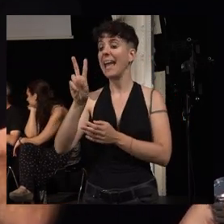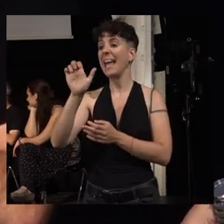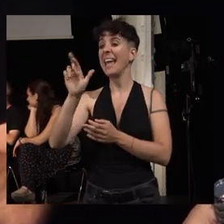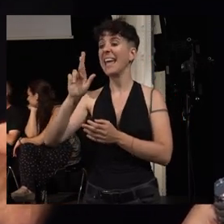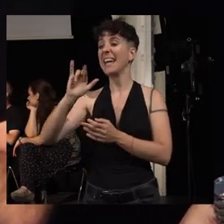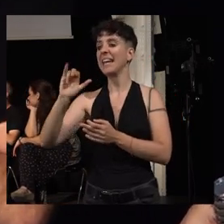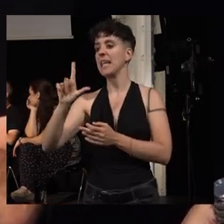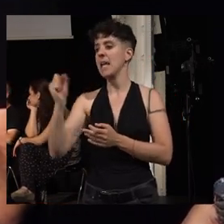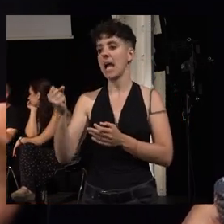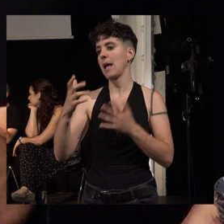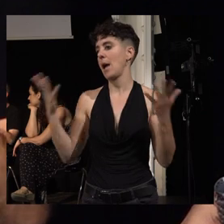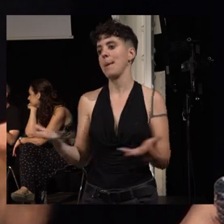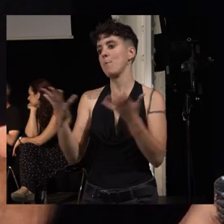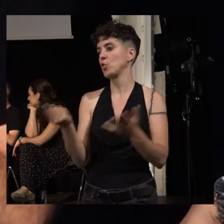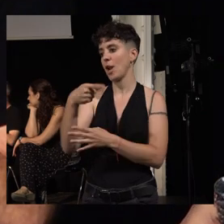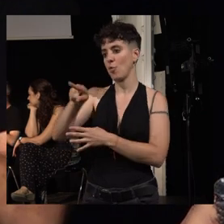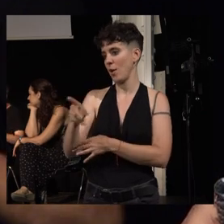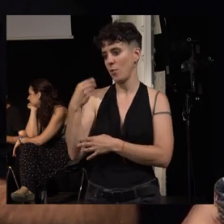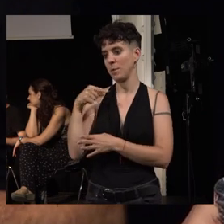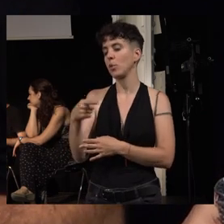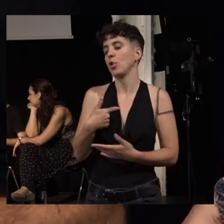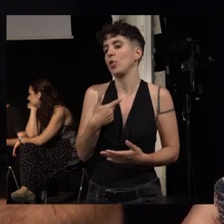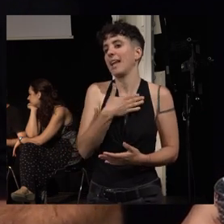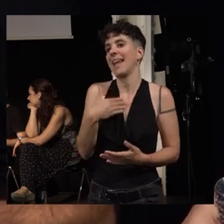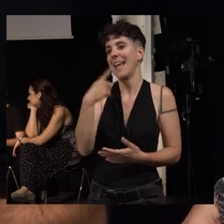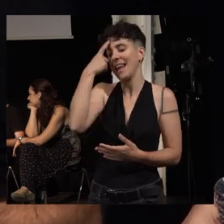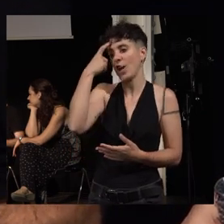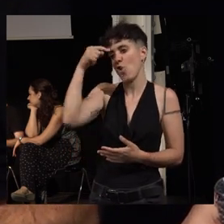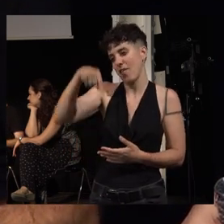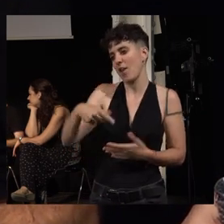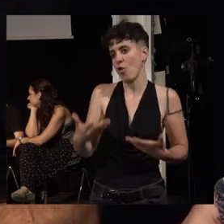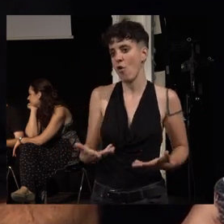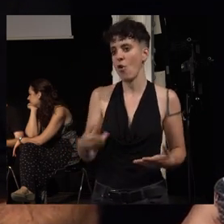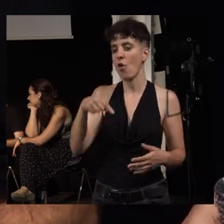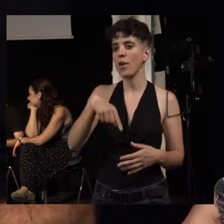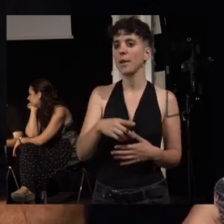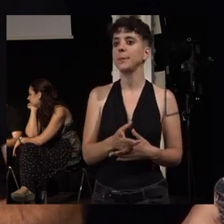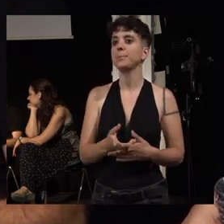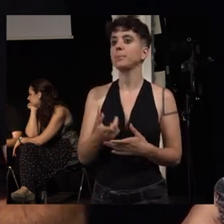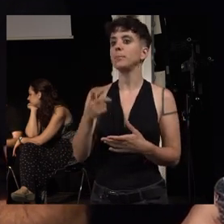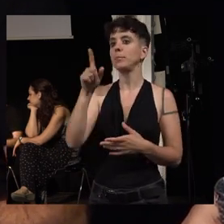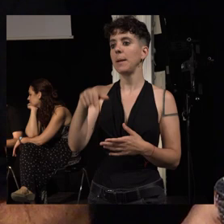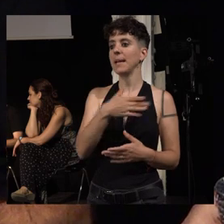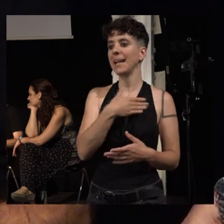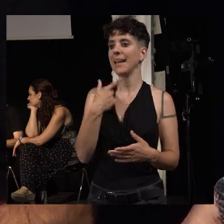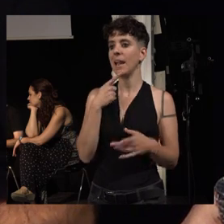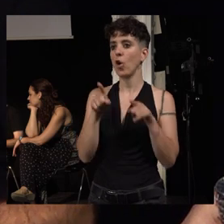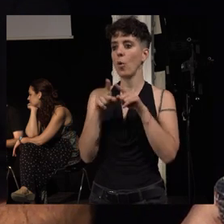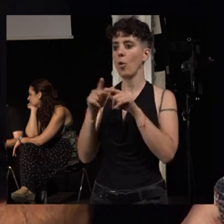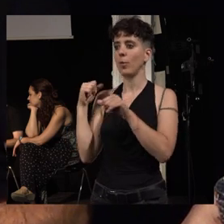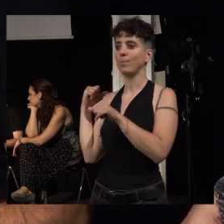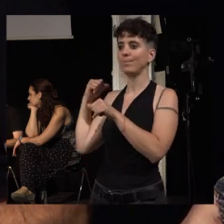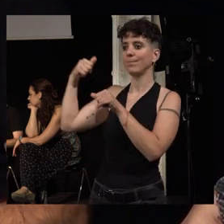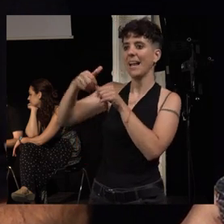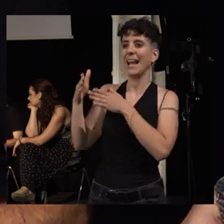de todo esto, ¿no? Y quería recordarlo aquí. Y quería hacer también un pequeño recorrido por